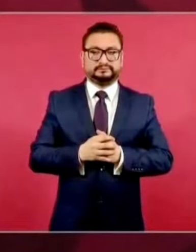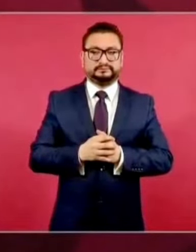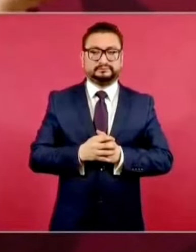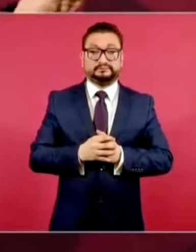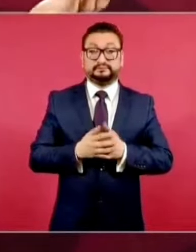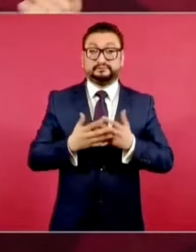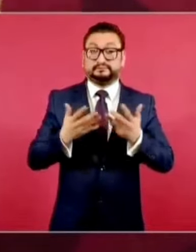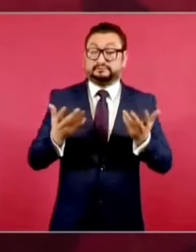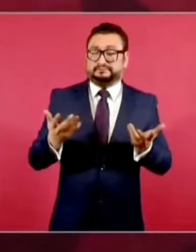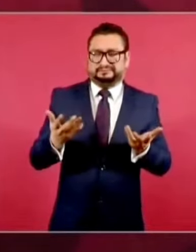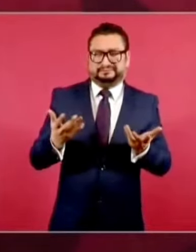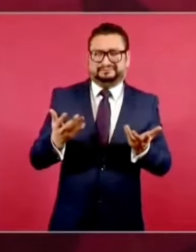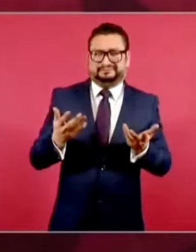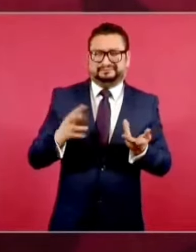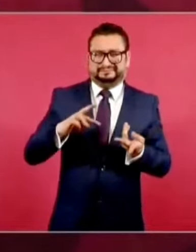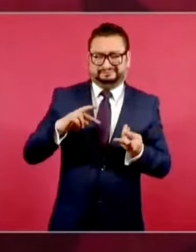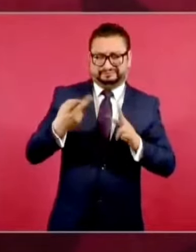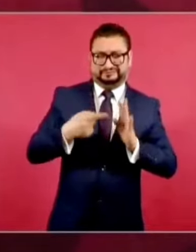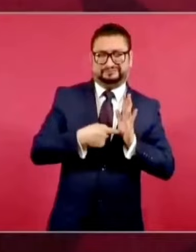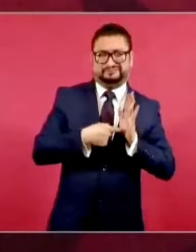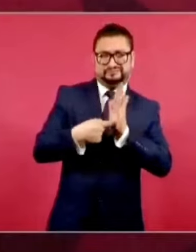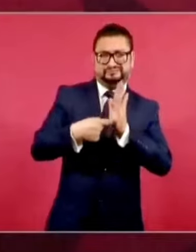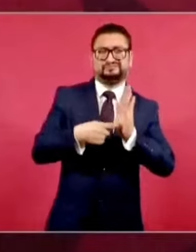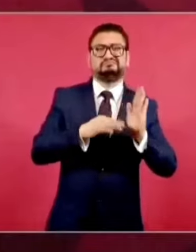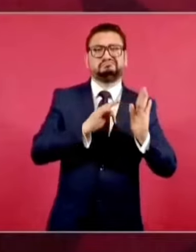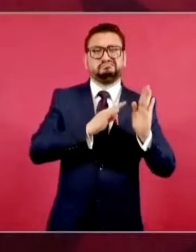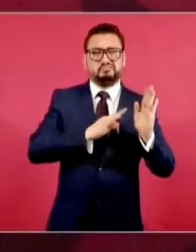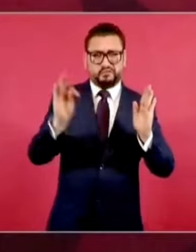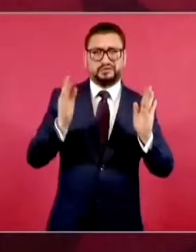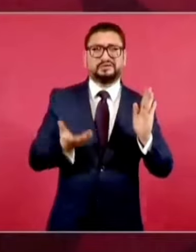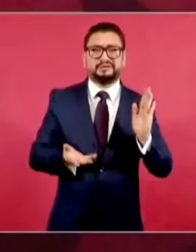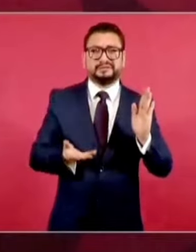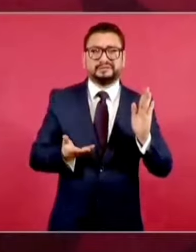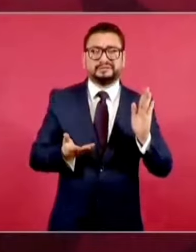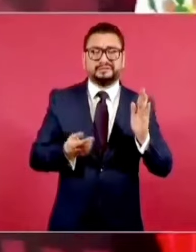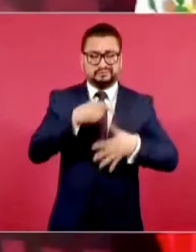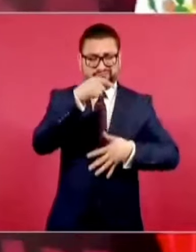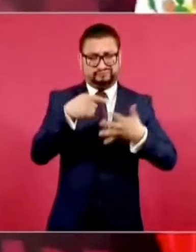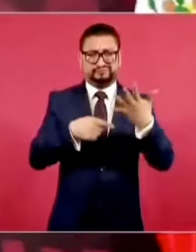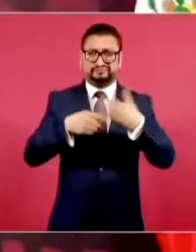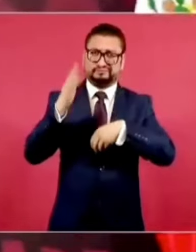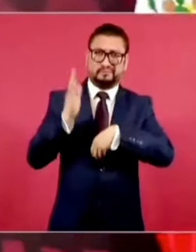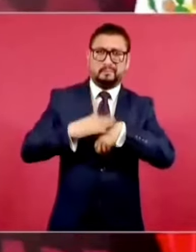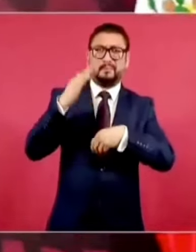Pues sí se pudo y se pude se pueden muchas